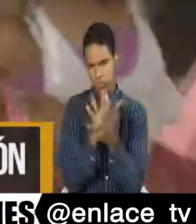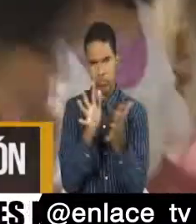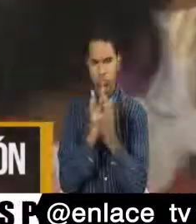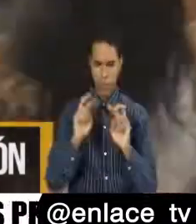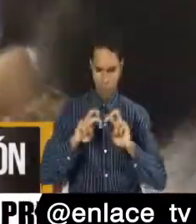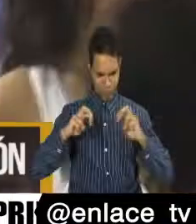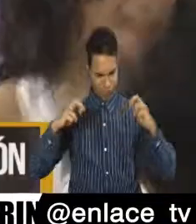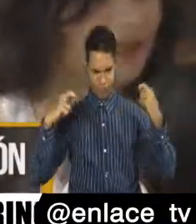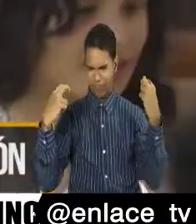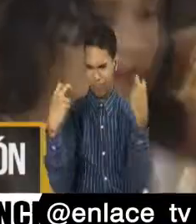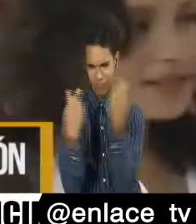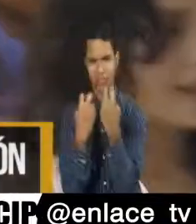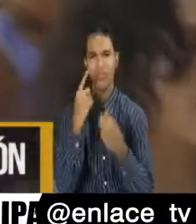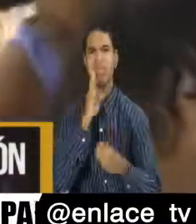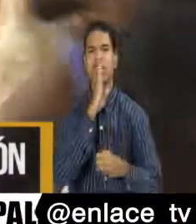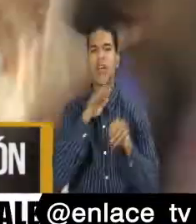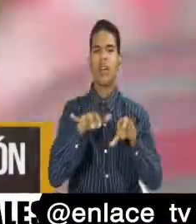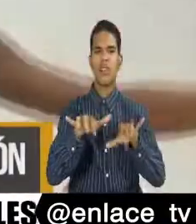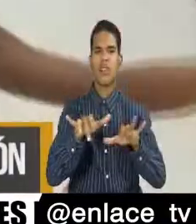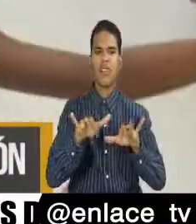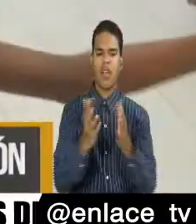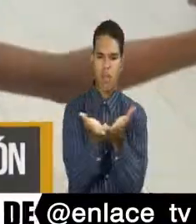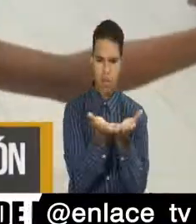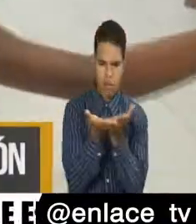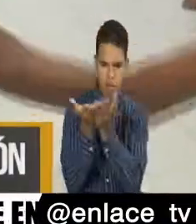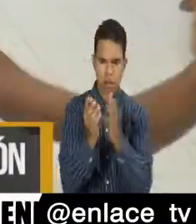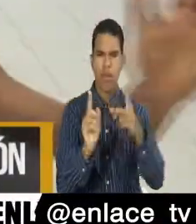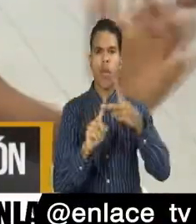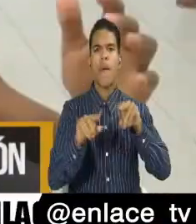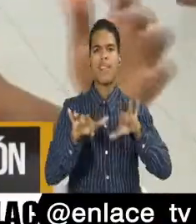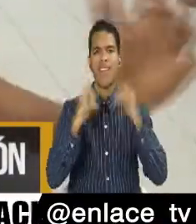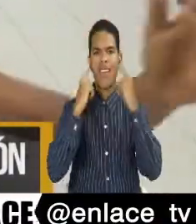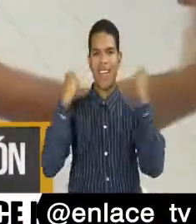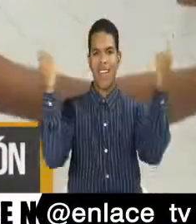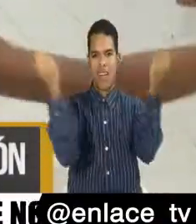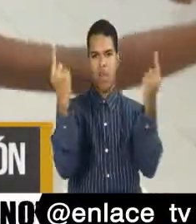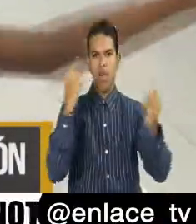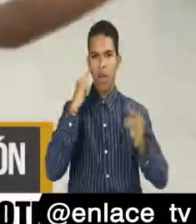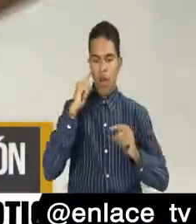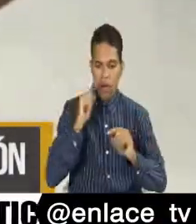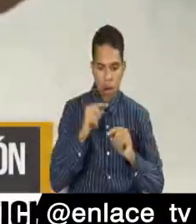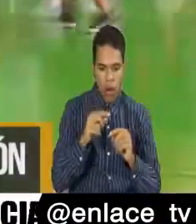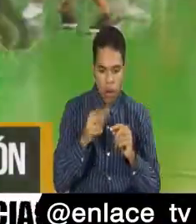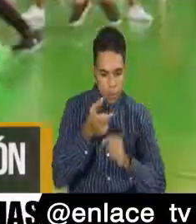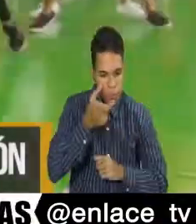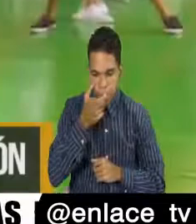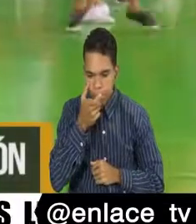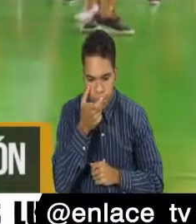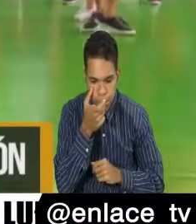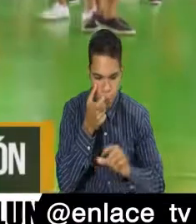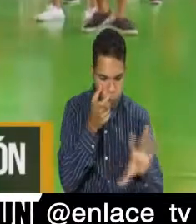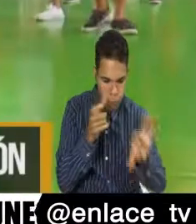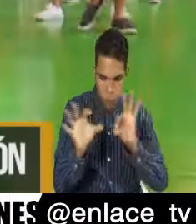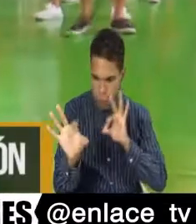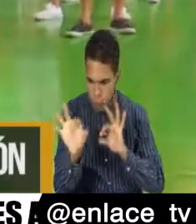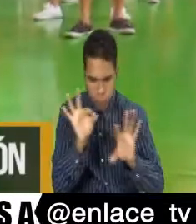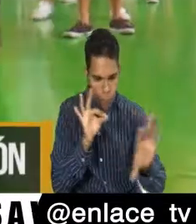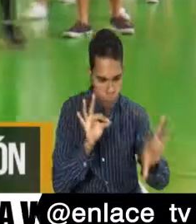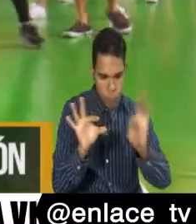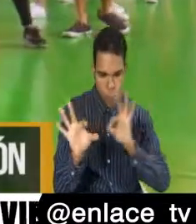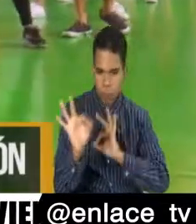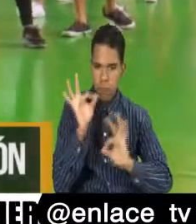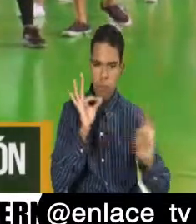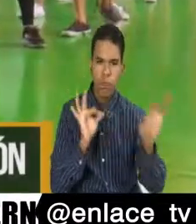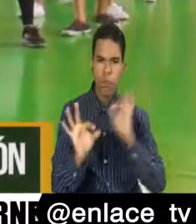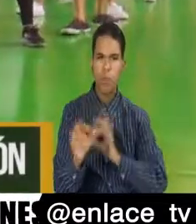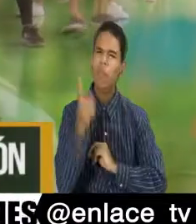conformaremos junto con la Secretaría de Educación, la Secretaría General, para poder revisar esas hojas de vida minuciosamente, calificarlas y